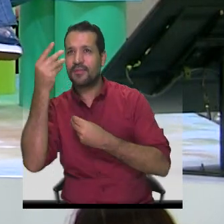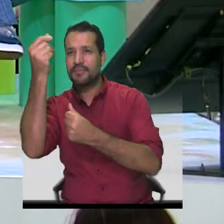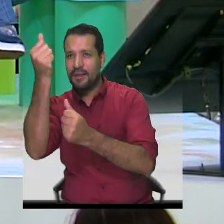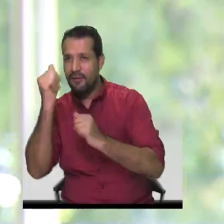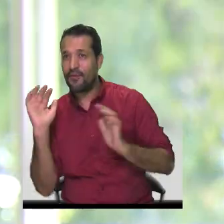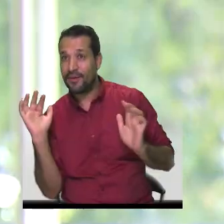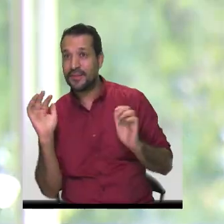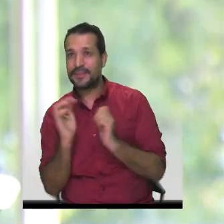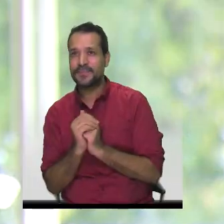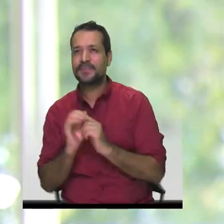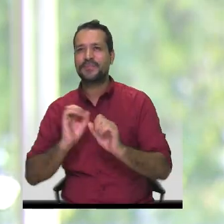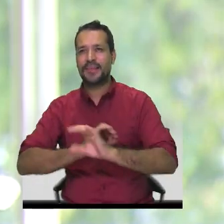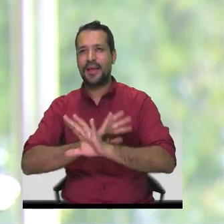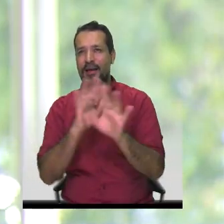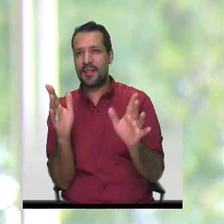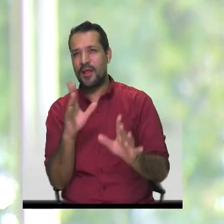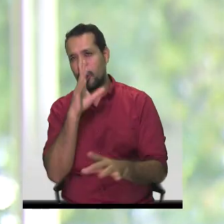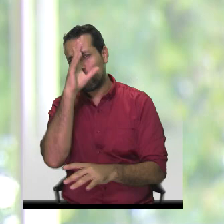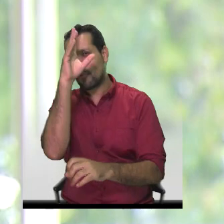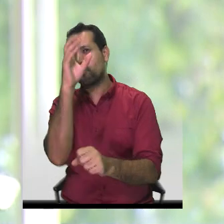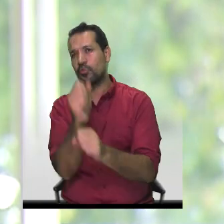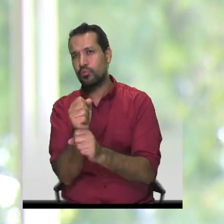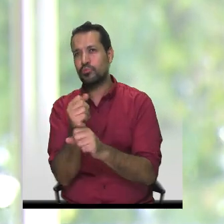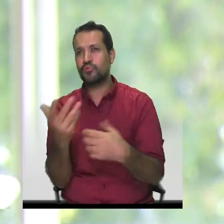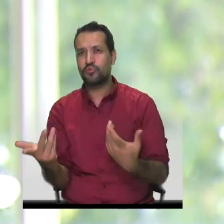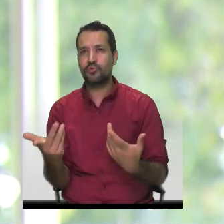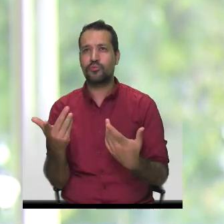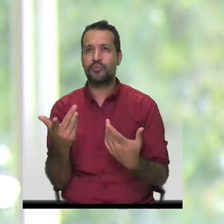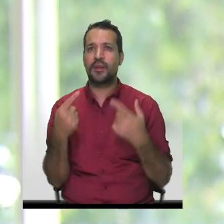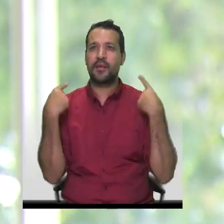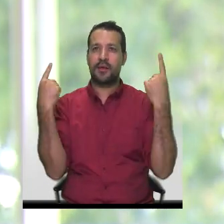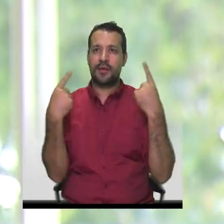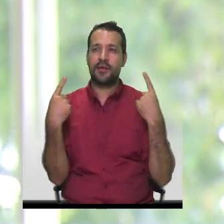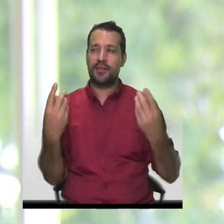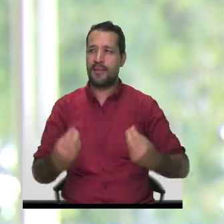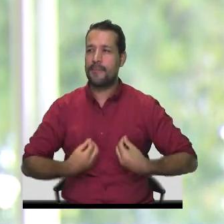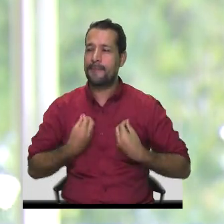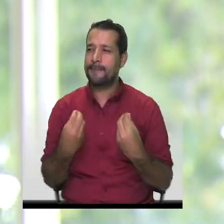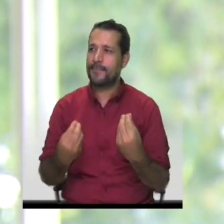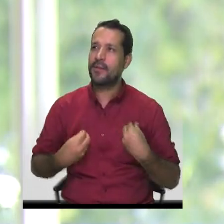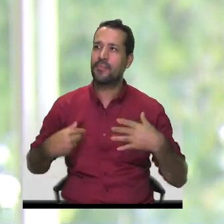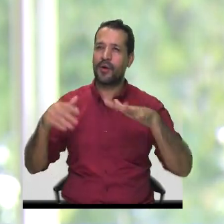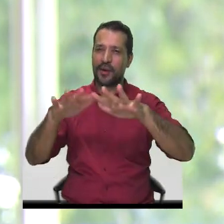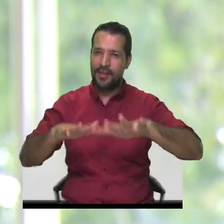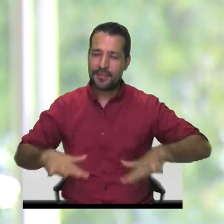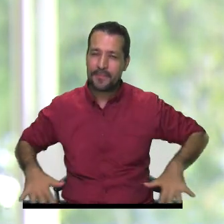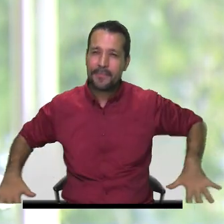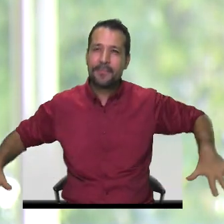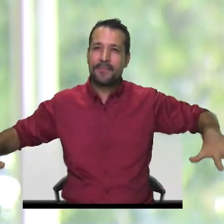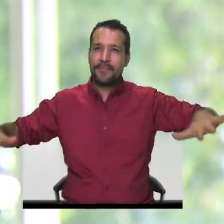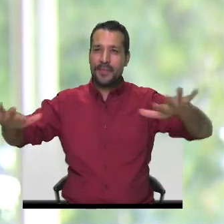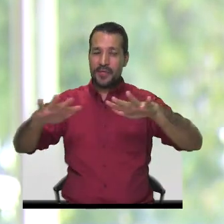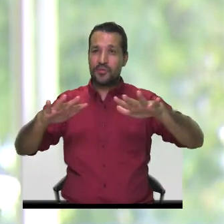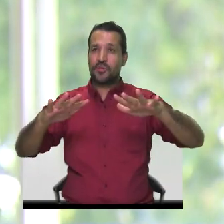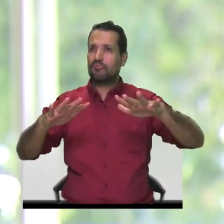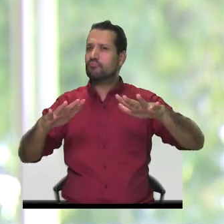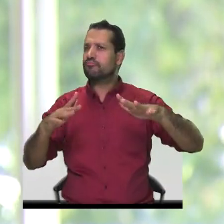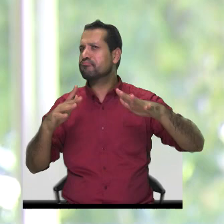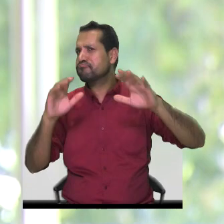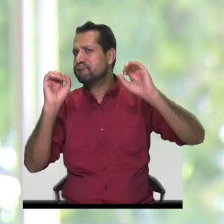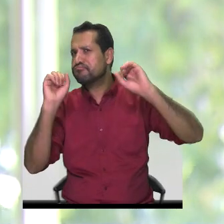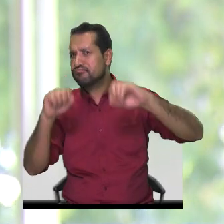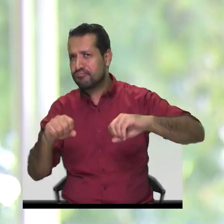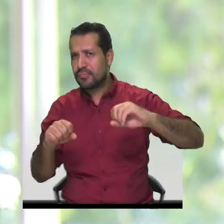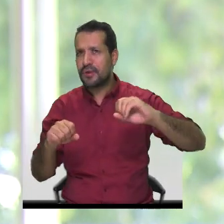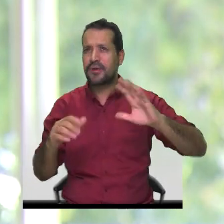y tenemos unas costumbres comunes, pero habitamos un ecosistema común. Y desde ahí pues, se puede organizar, digamos, las